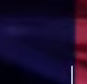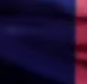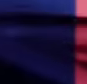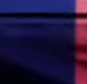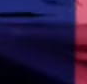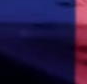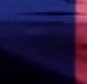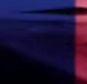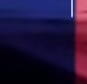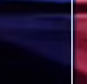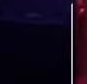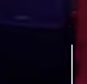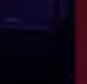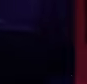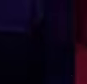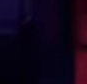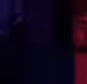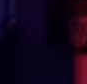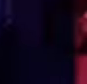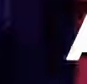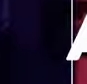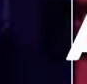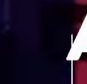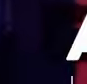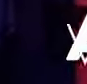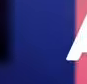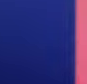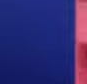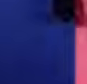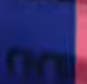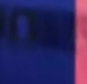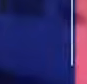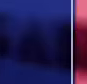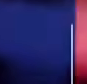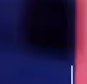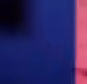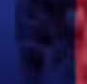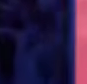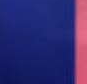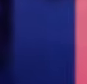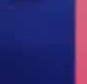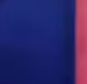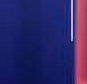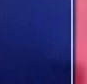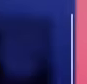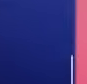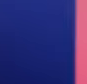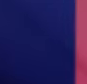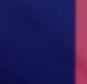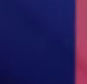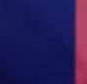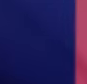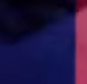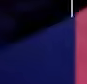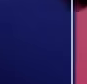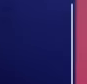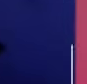De oro de los periódicos impresos poco a poco va llegando a su fin y la era digital se impone.